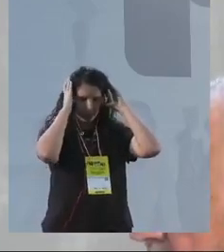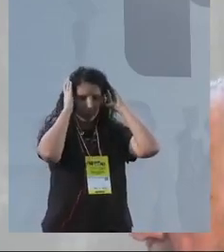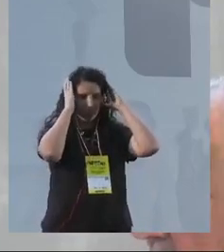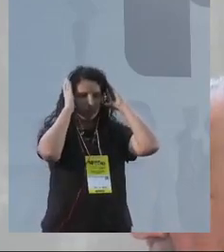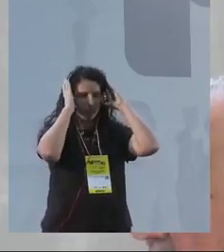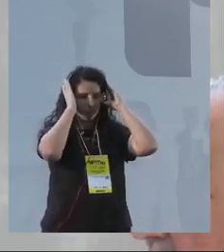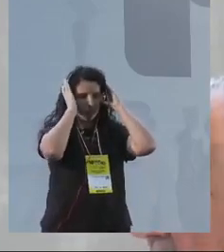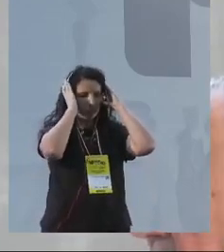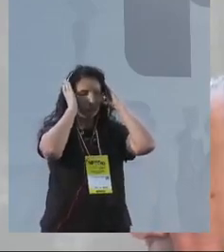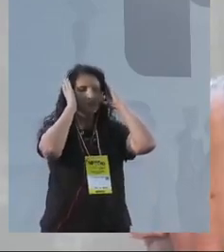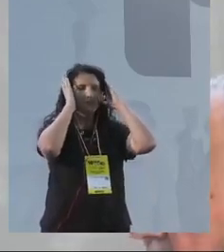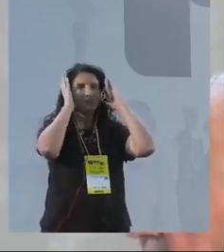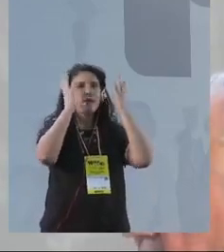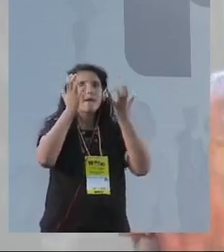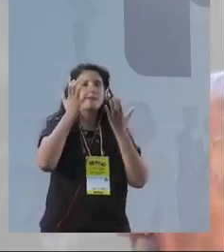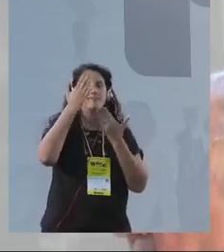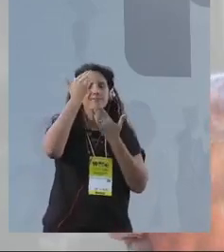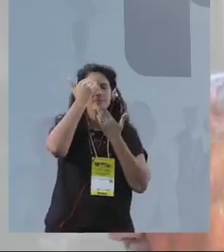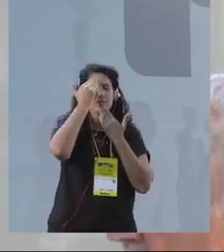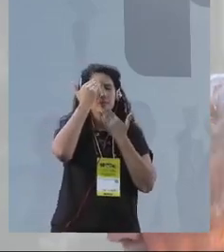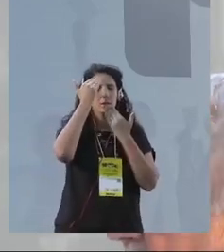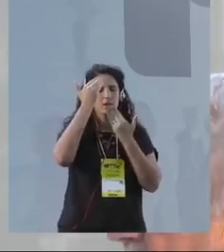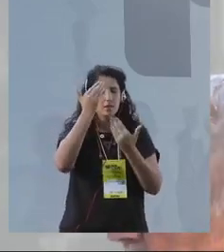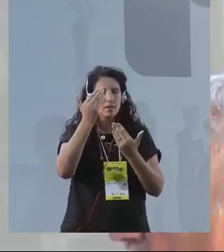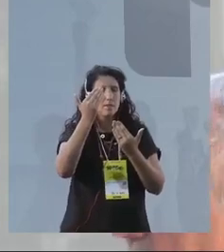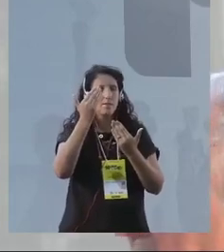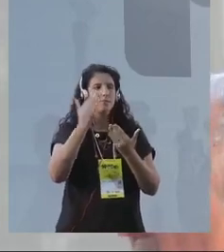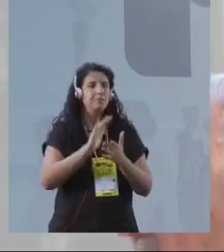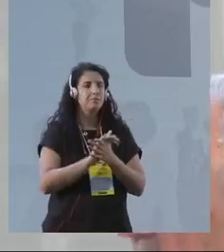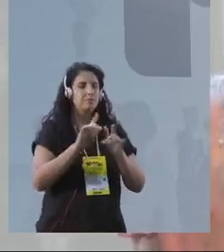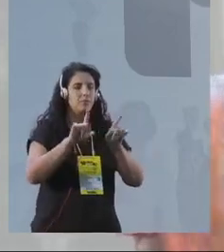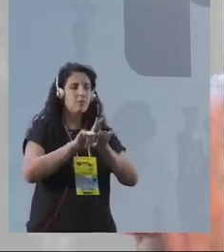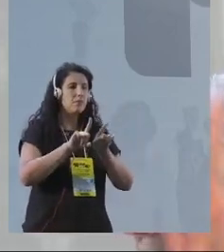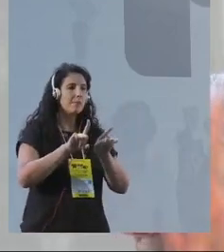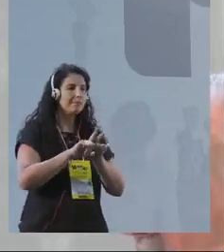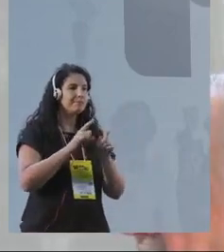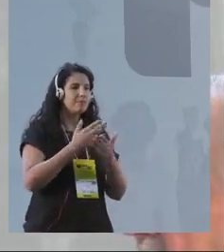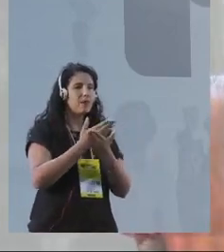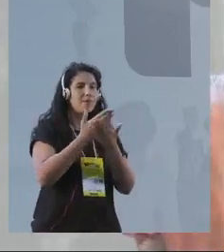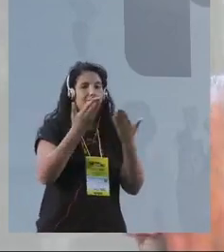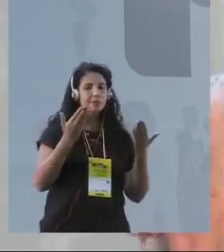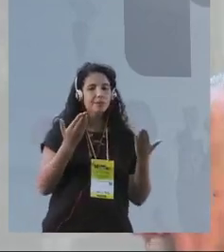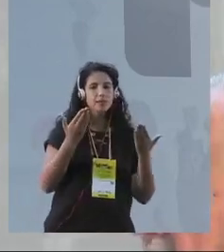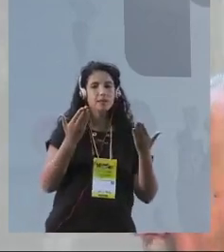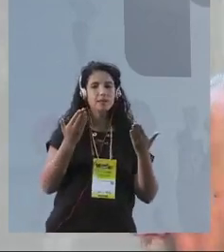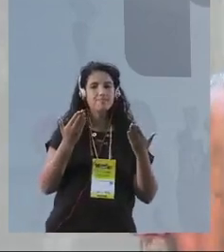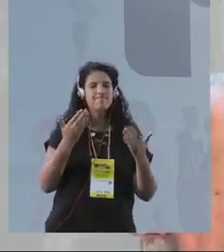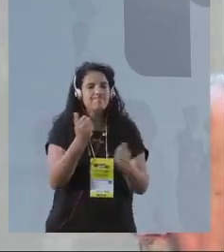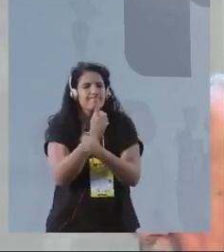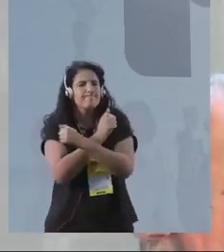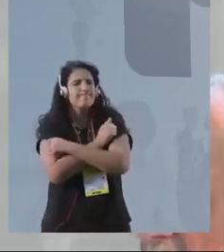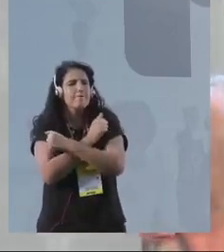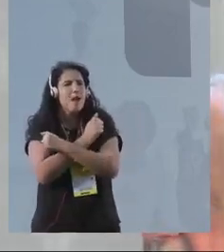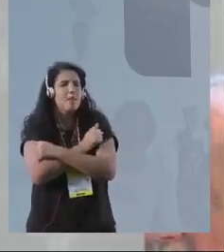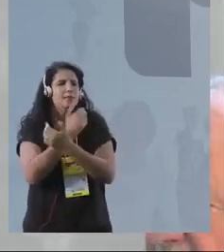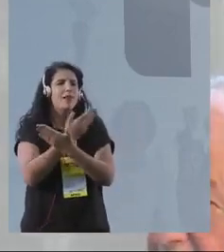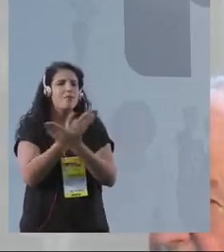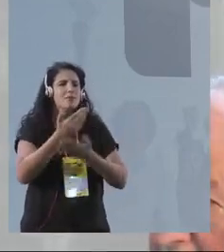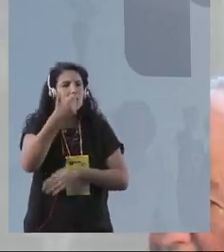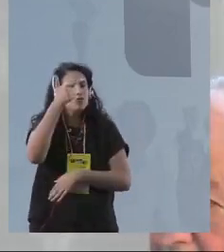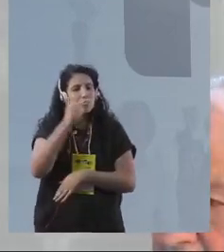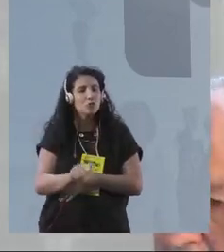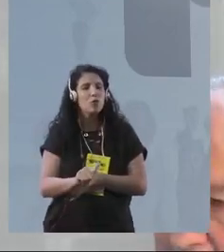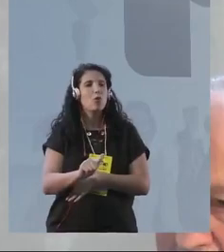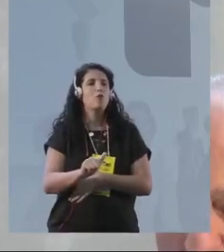queremos agradecer y una vez más abrazarnos con ustedes, trabajadoras y